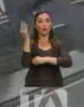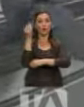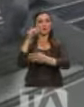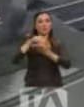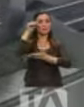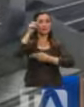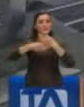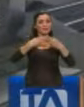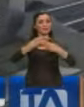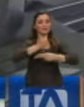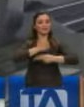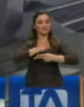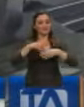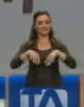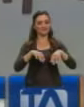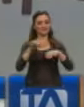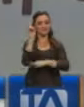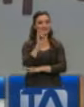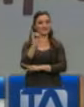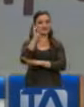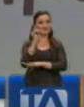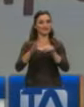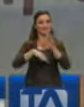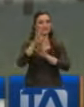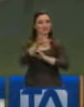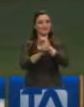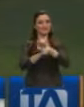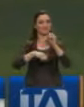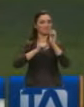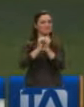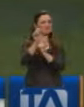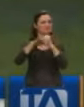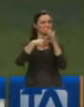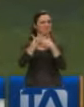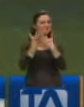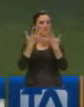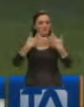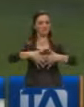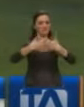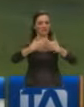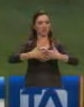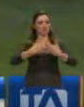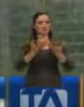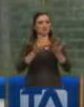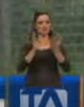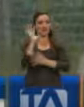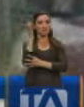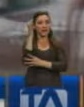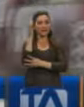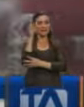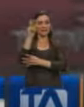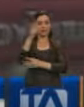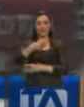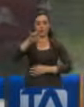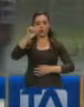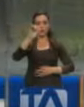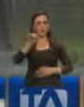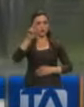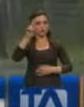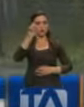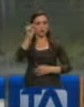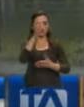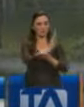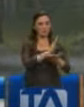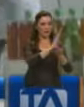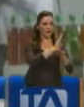emprendedores incursionan en la actividad industrial. Desde hace más de un año, instalaron esta fábrica procesadora de guayusa. Misma está ubicada en el barrio Las Américas